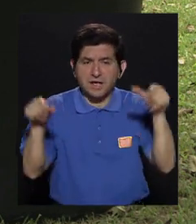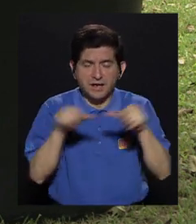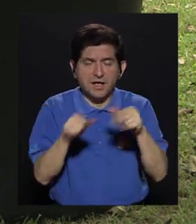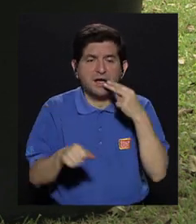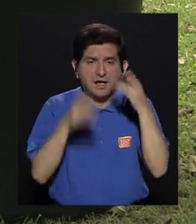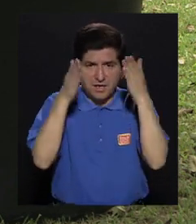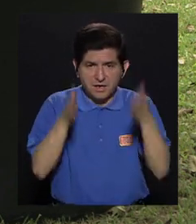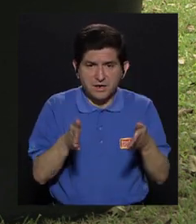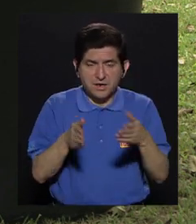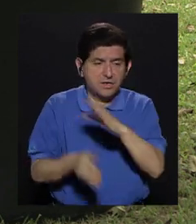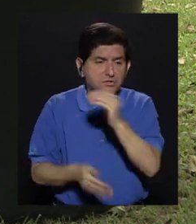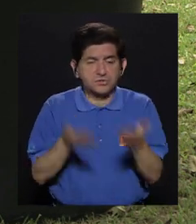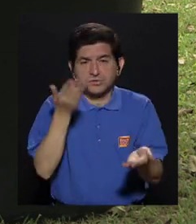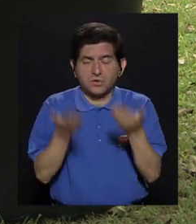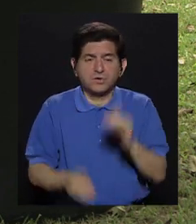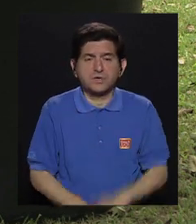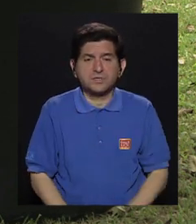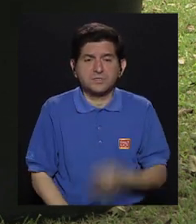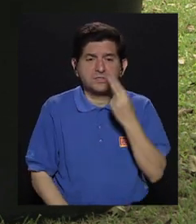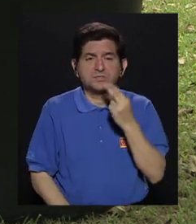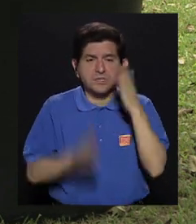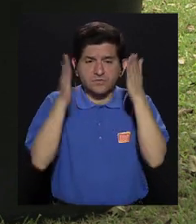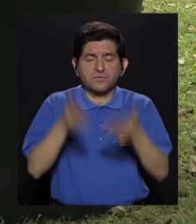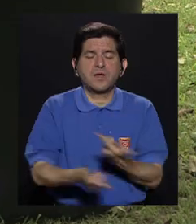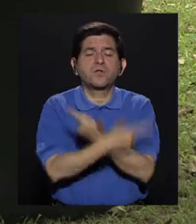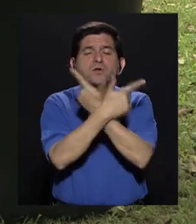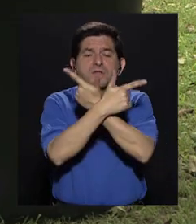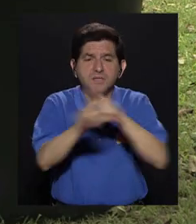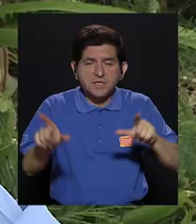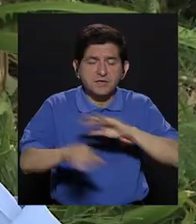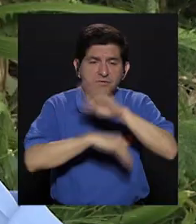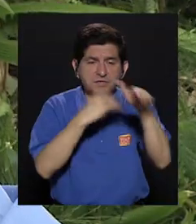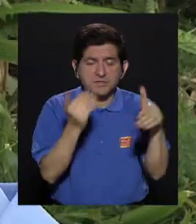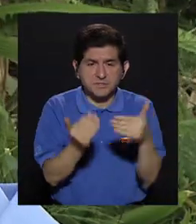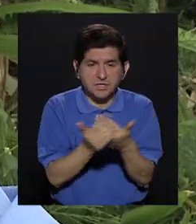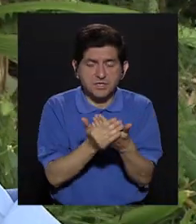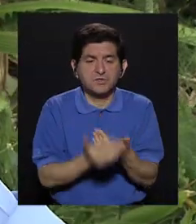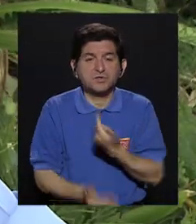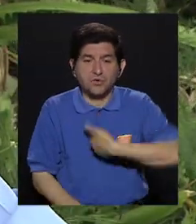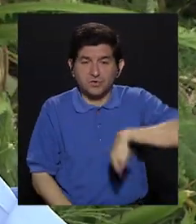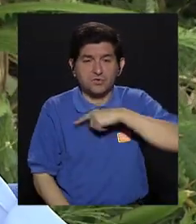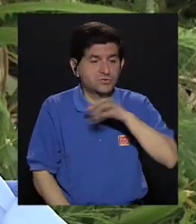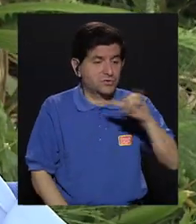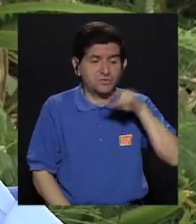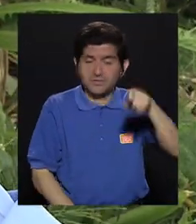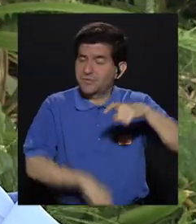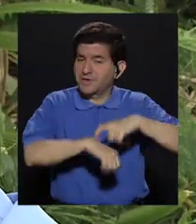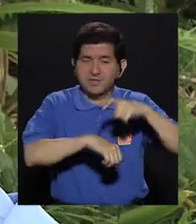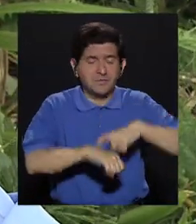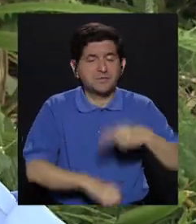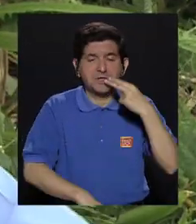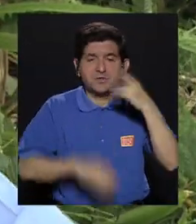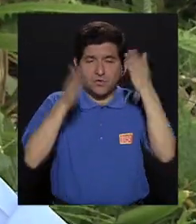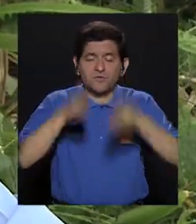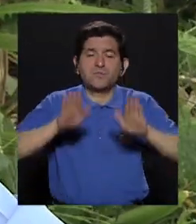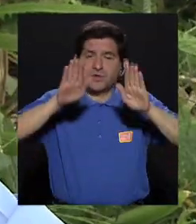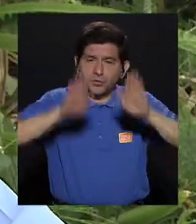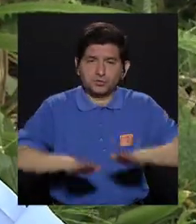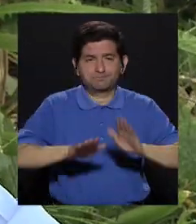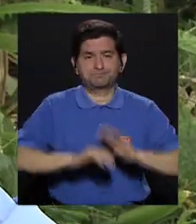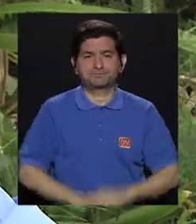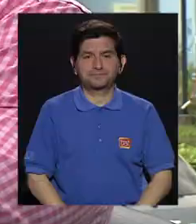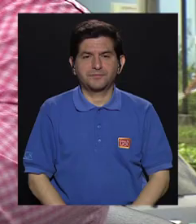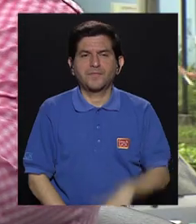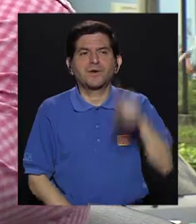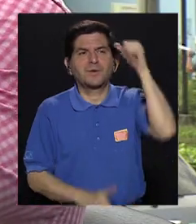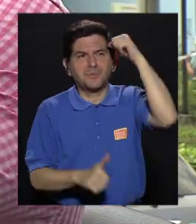o encontrábamos pues fumadores que podían fumar libremente? Y todos nos convertíamos entonces en fumadores